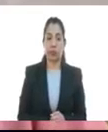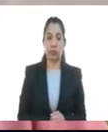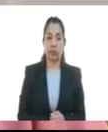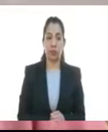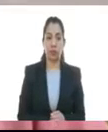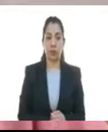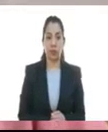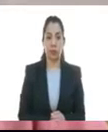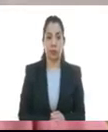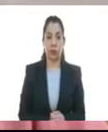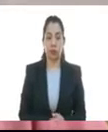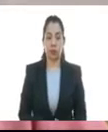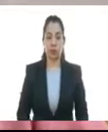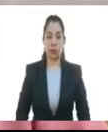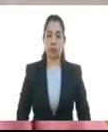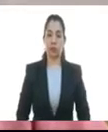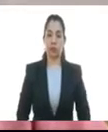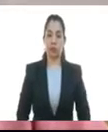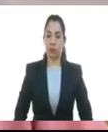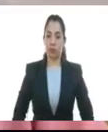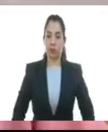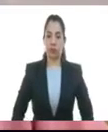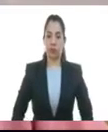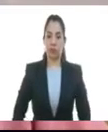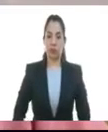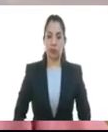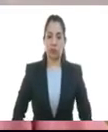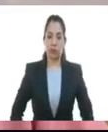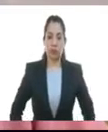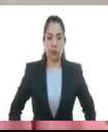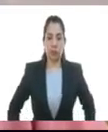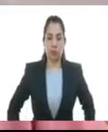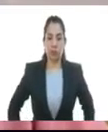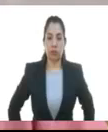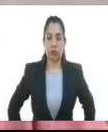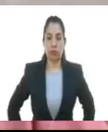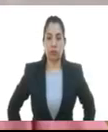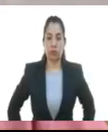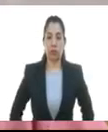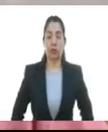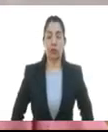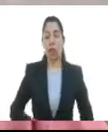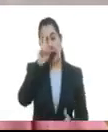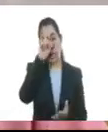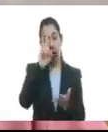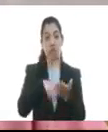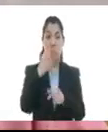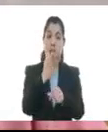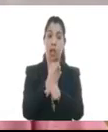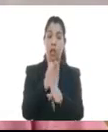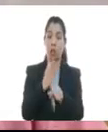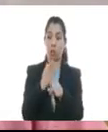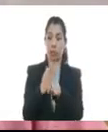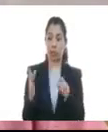A ver, alguien se está conectando. Vamos a ver si es ella o en nombre de